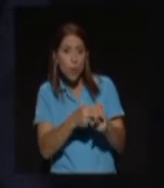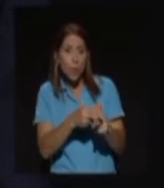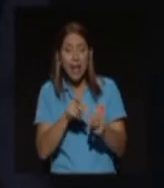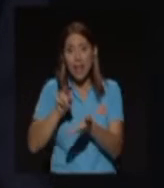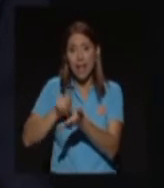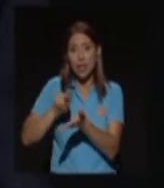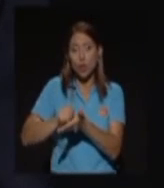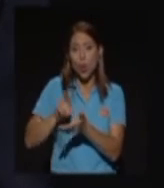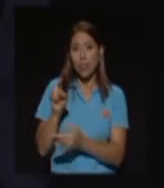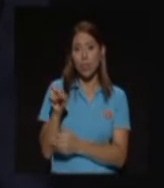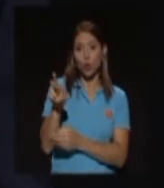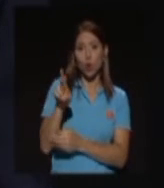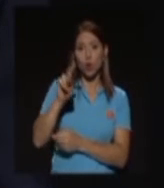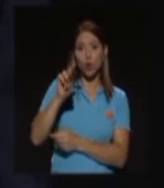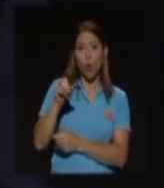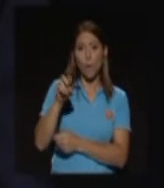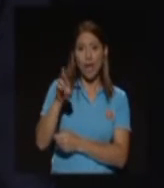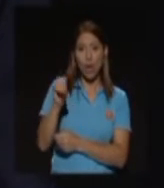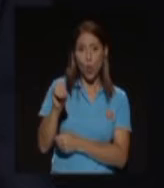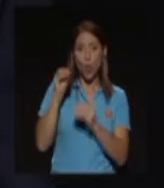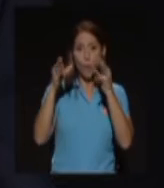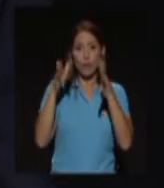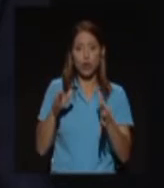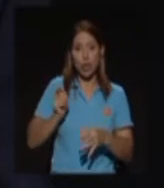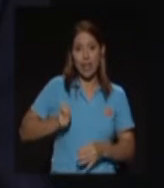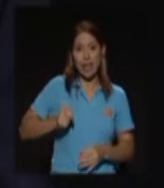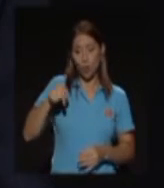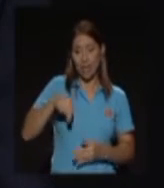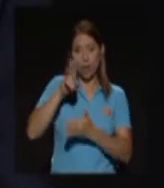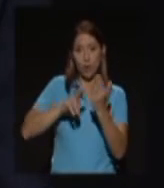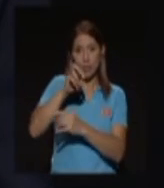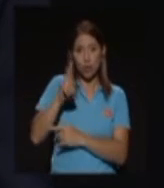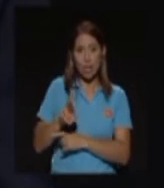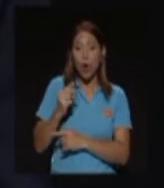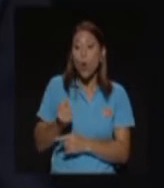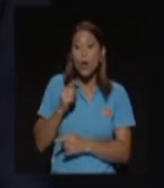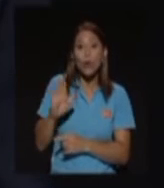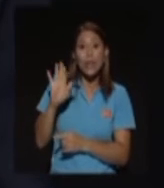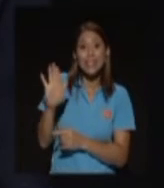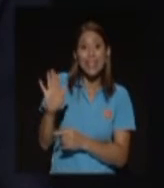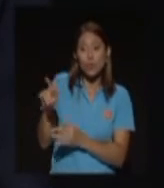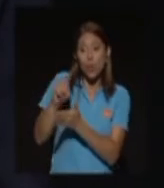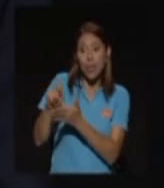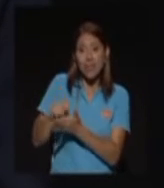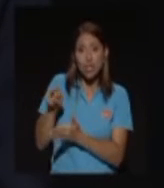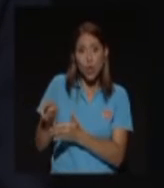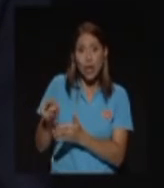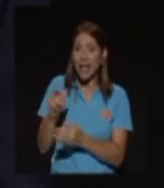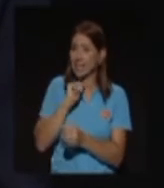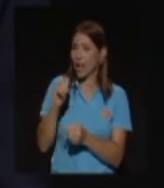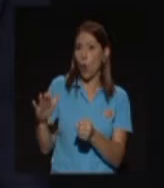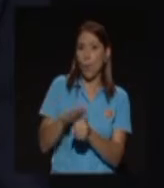de Derecho aquí en la Universidad de Costa Rica, ¿verdad? Lo único es que la edición del doctor Romero está incompleta en el sentido de